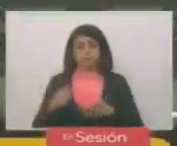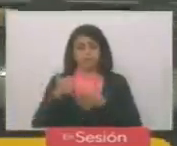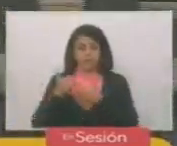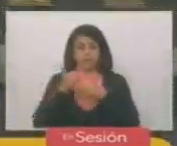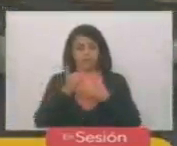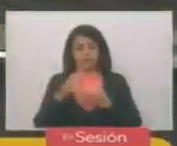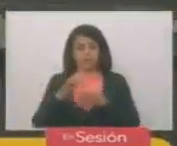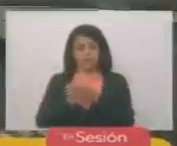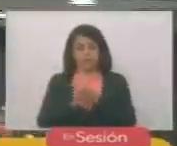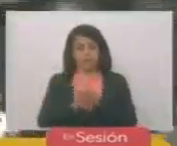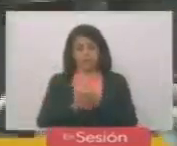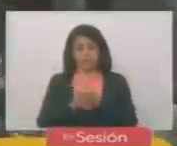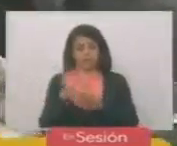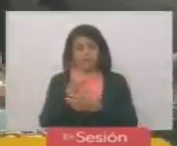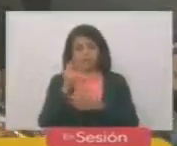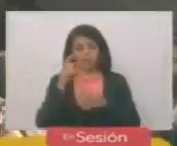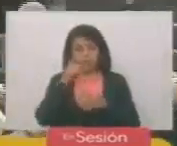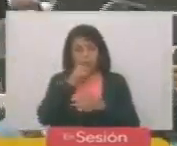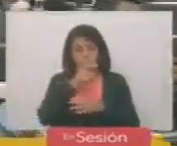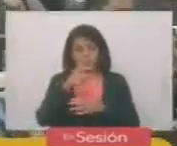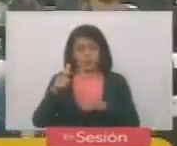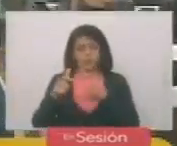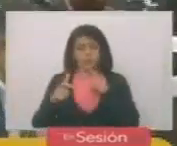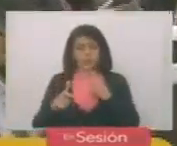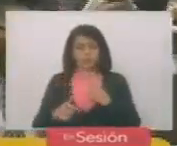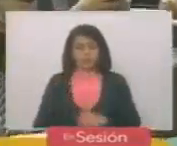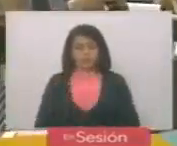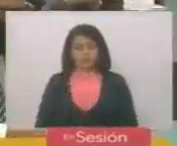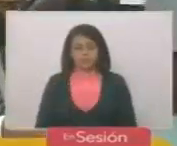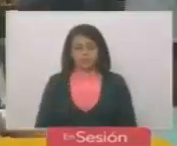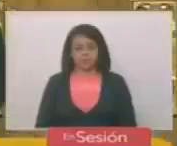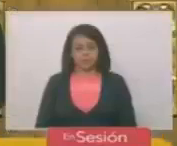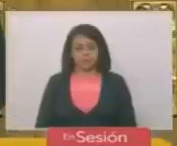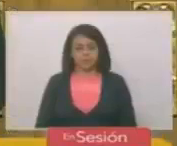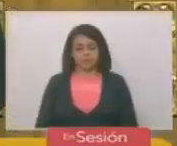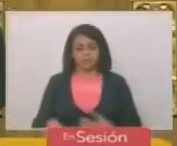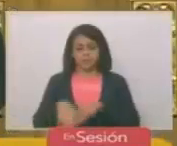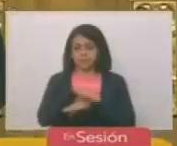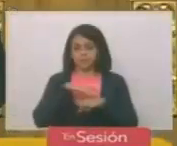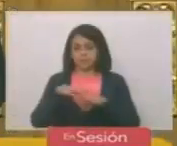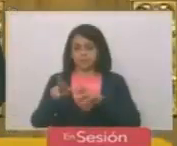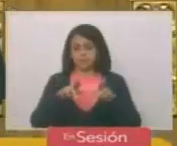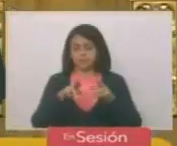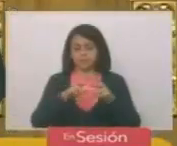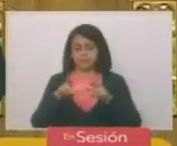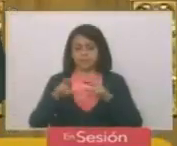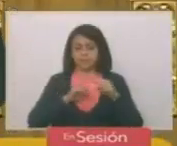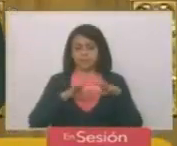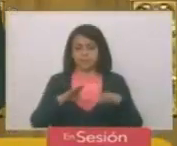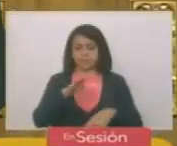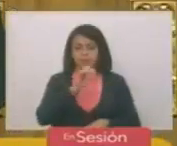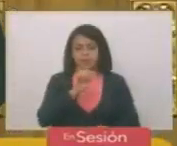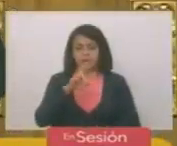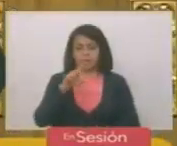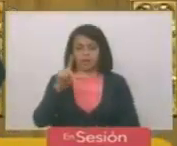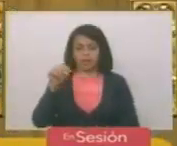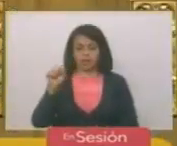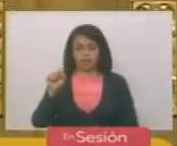la amistad entre dos pueblos. Quisiéramos señalar que el canciller Carlos Rafael Tortosa